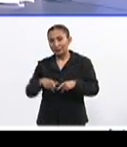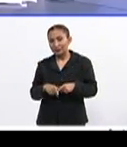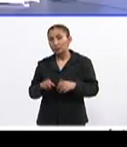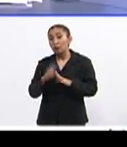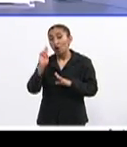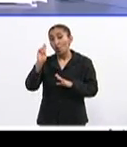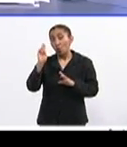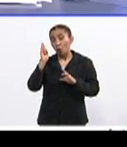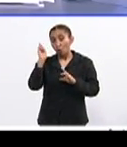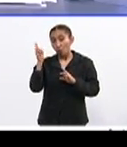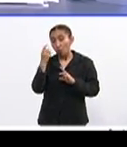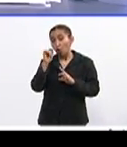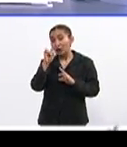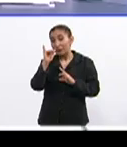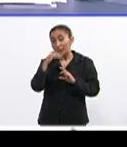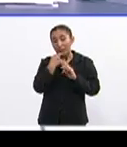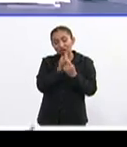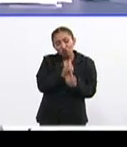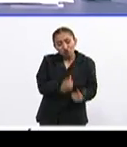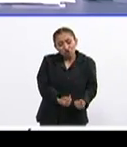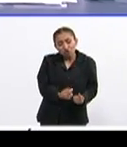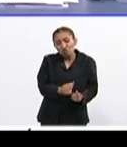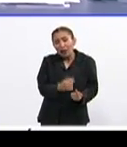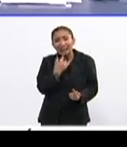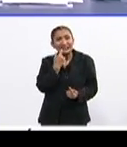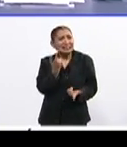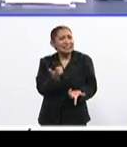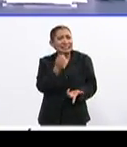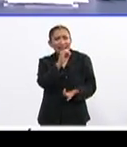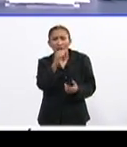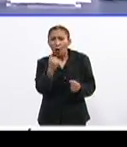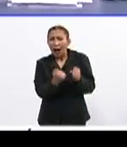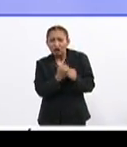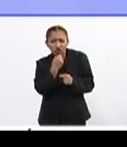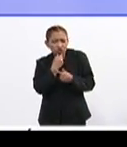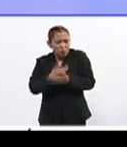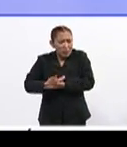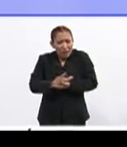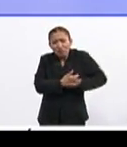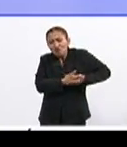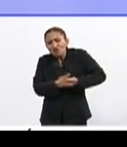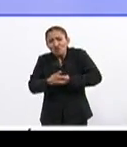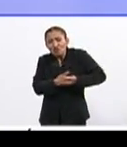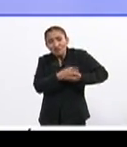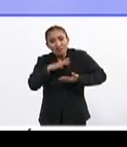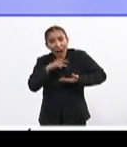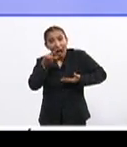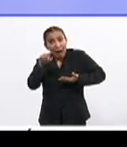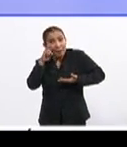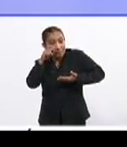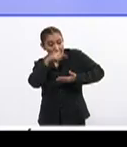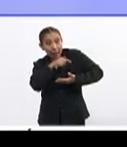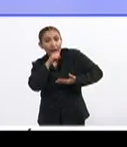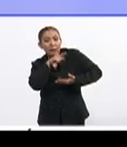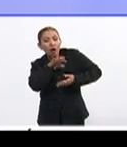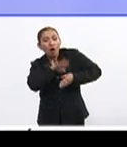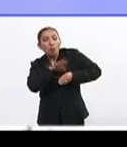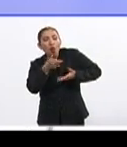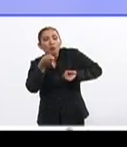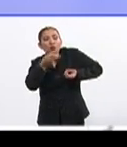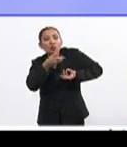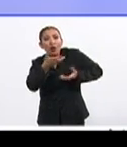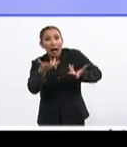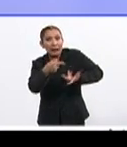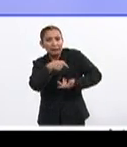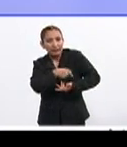porque en Universum recibimos desde los más chiquititos, desde los 0 años, así están en brazos todavía, y hay que ver qué hacemos